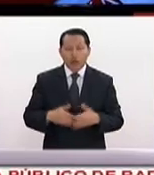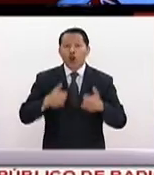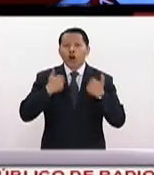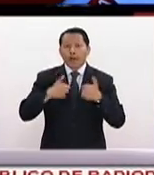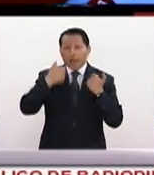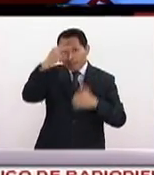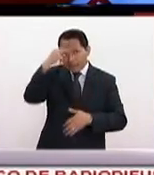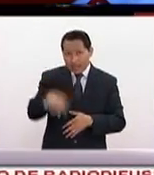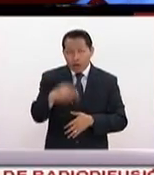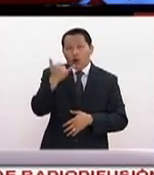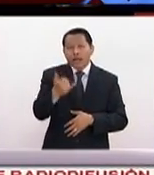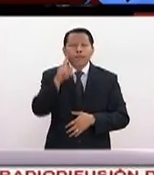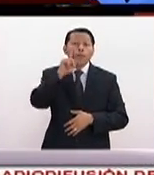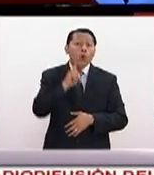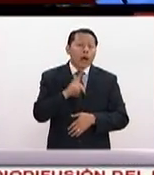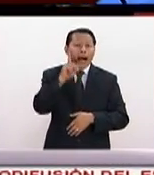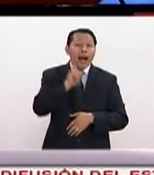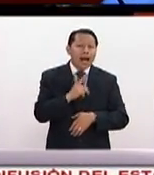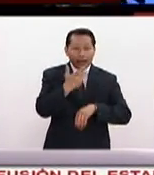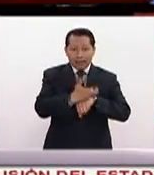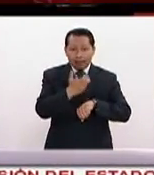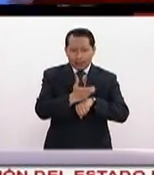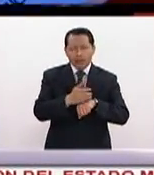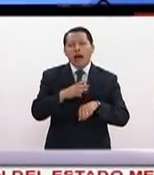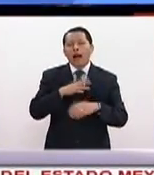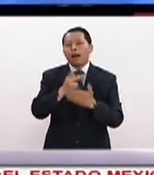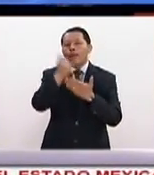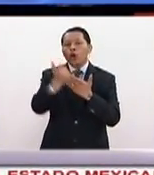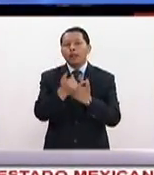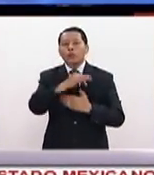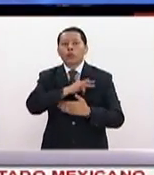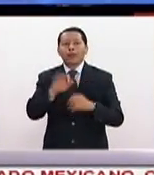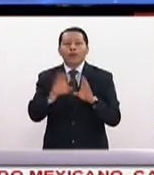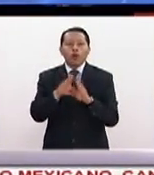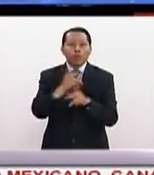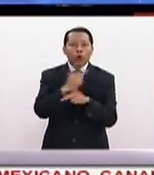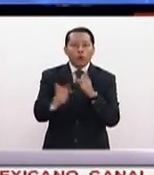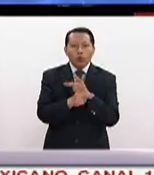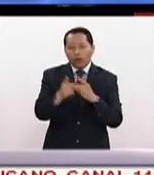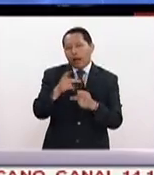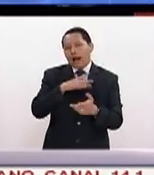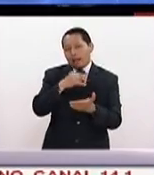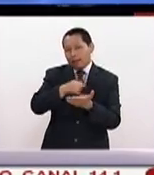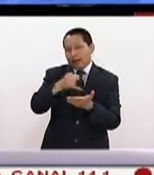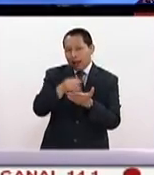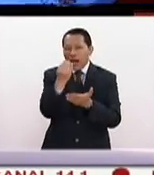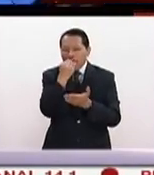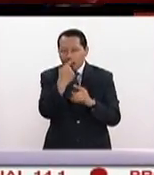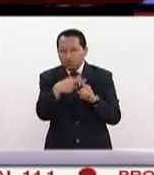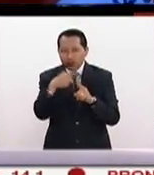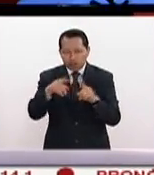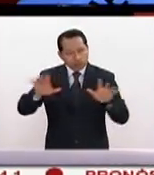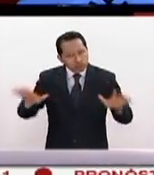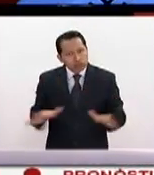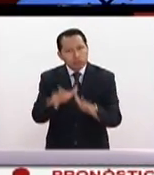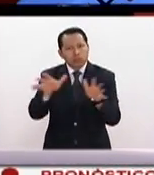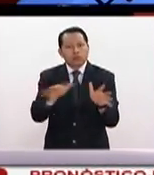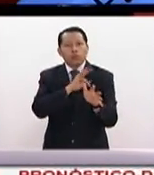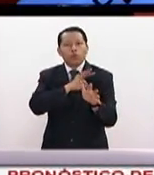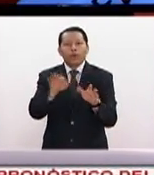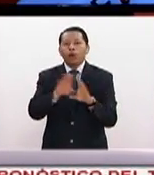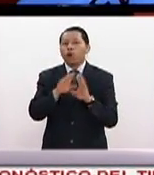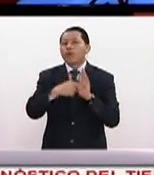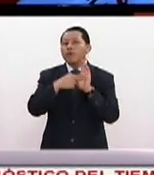joven mexicano y una joven estadounidense impulsan un proyecto para apoyar a pequeños productores de alimentos y precisamente dar un